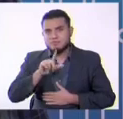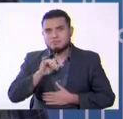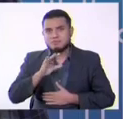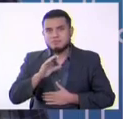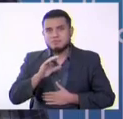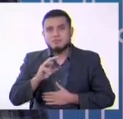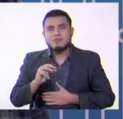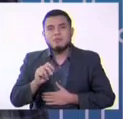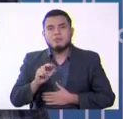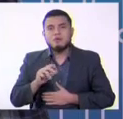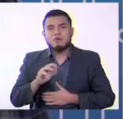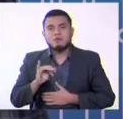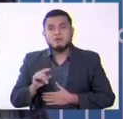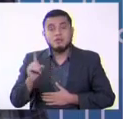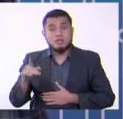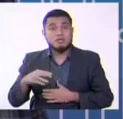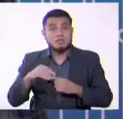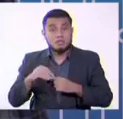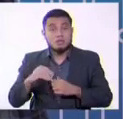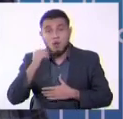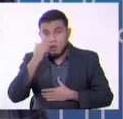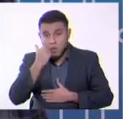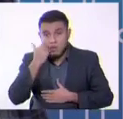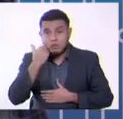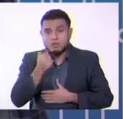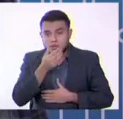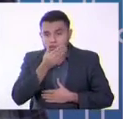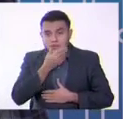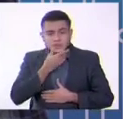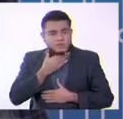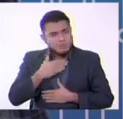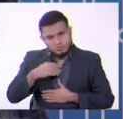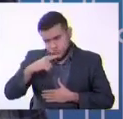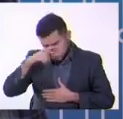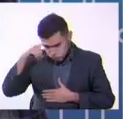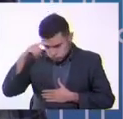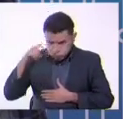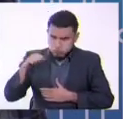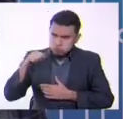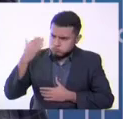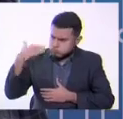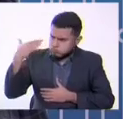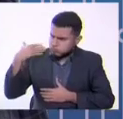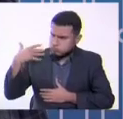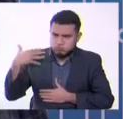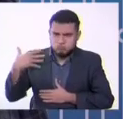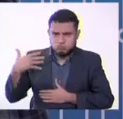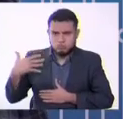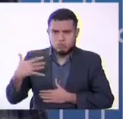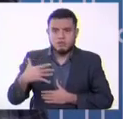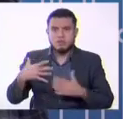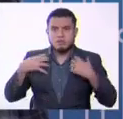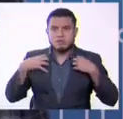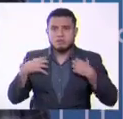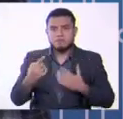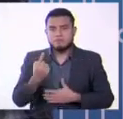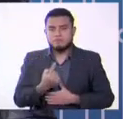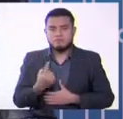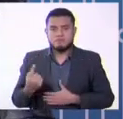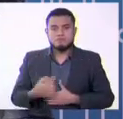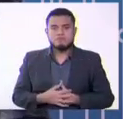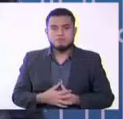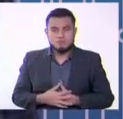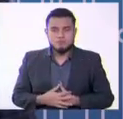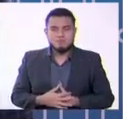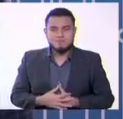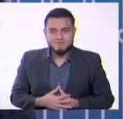Serna. Él es especialista en juventudes, ha trabajado mucho esa parte de la vida de la persona, así que